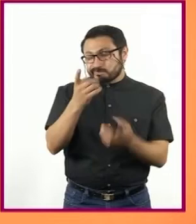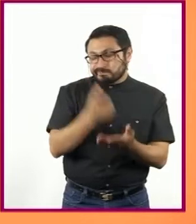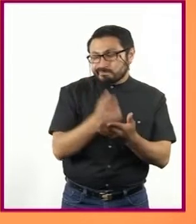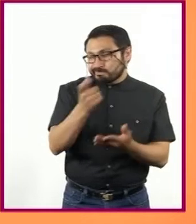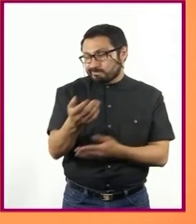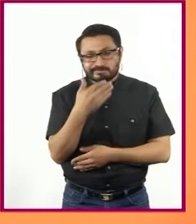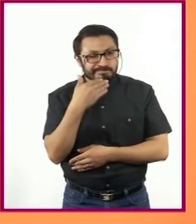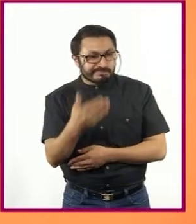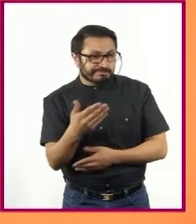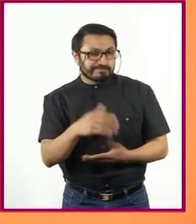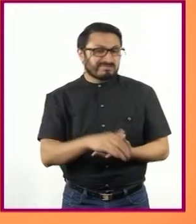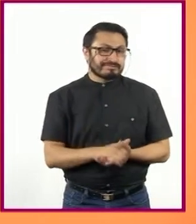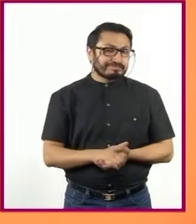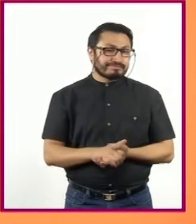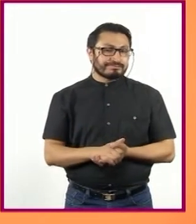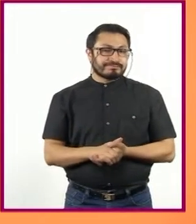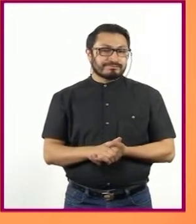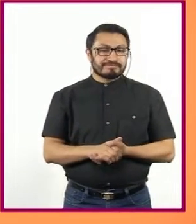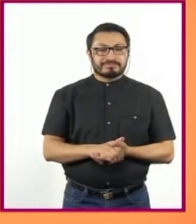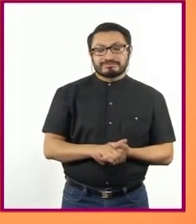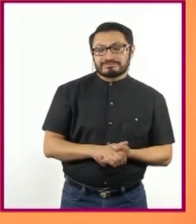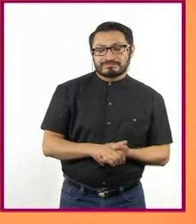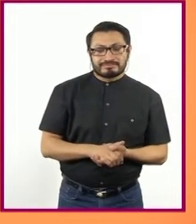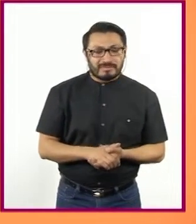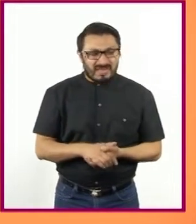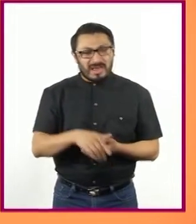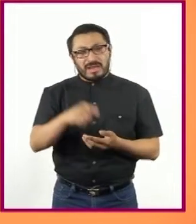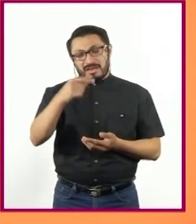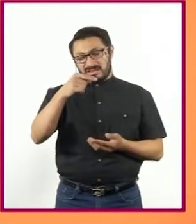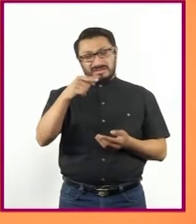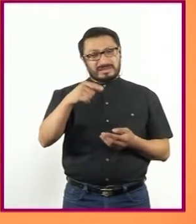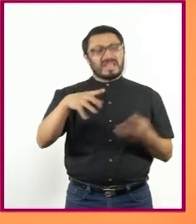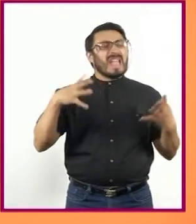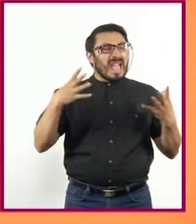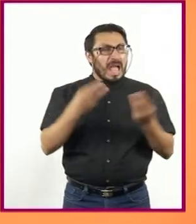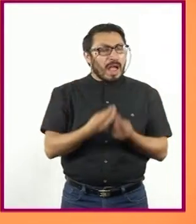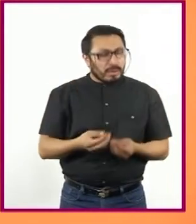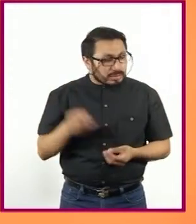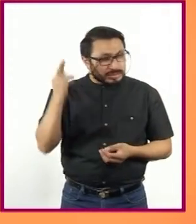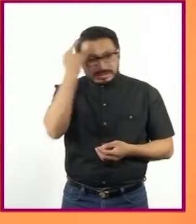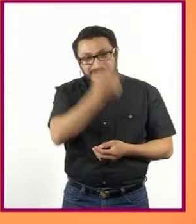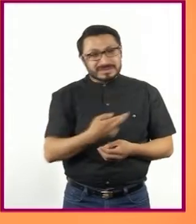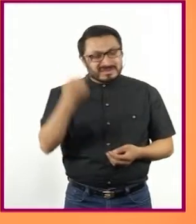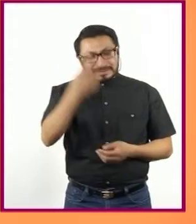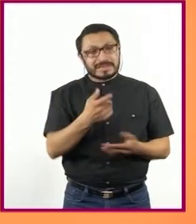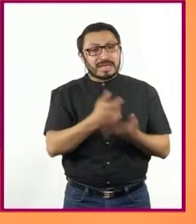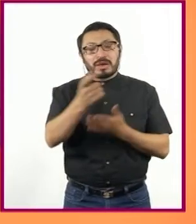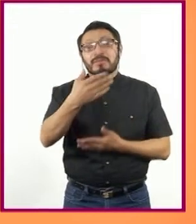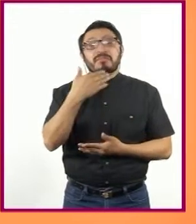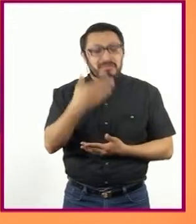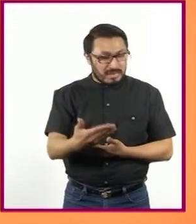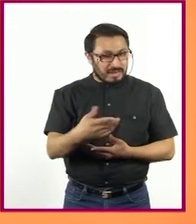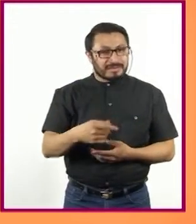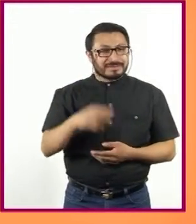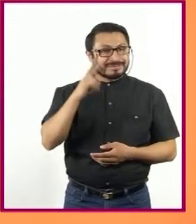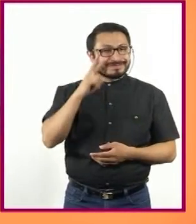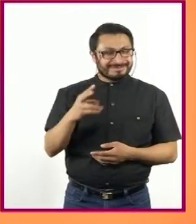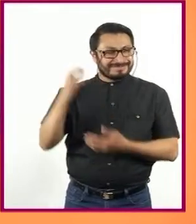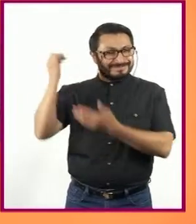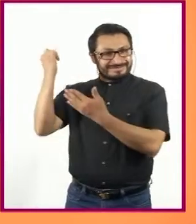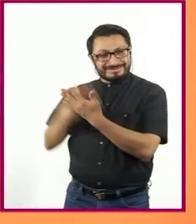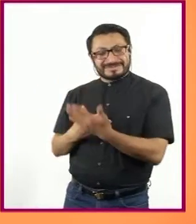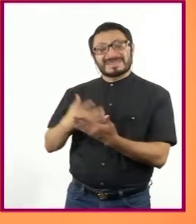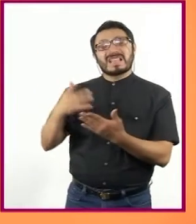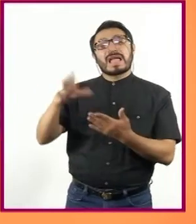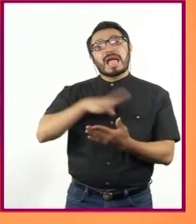fuera correcto. ¿Le parece que entre todos determinemos que el cobro es correcto? Observemos la imagen en